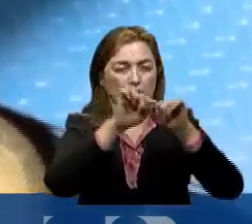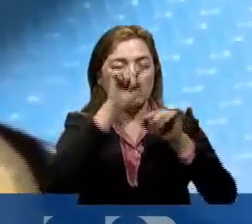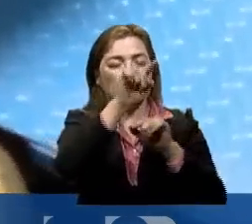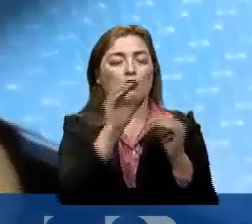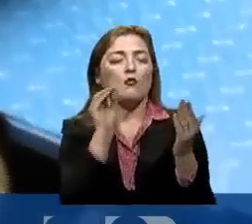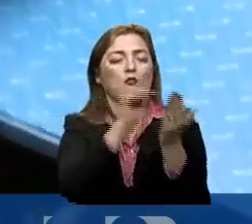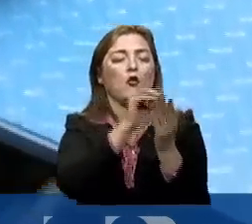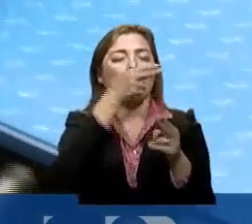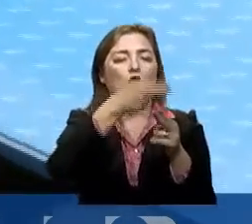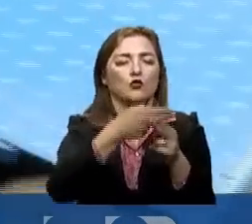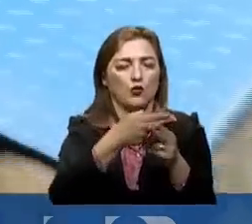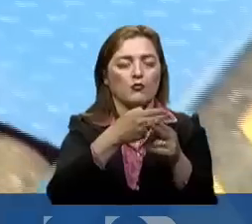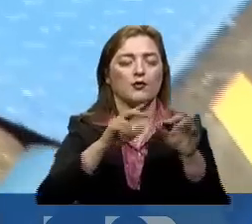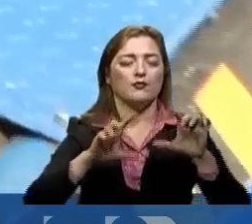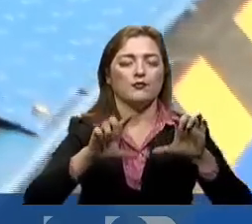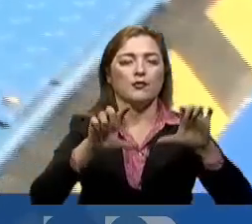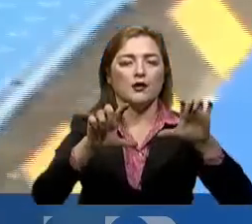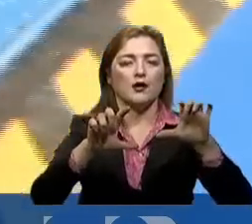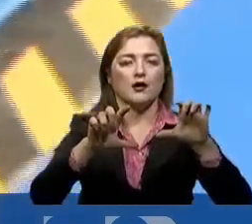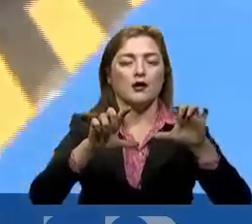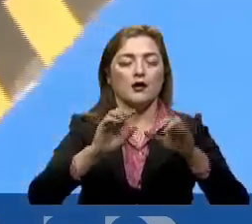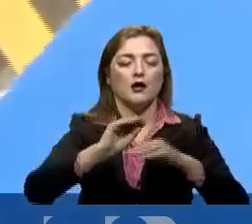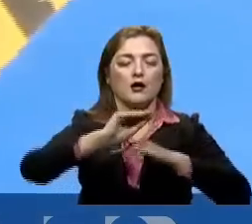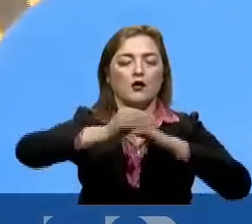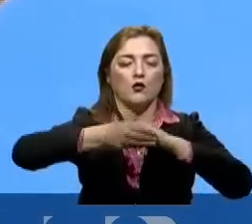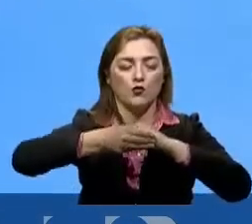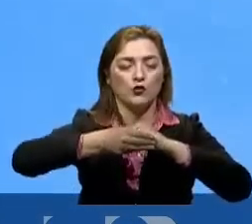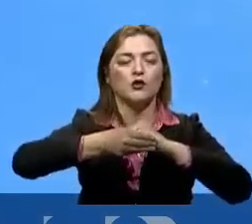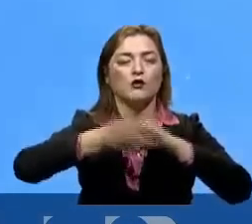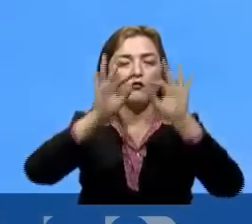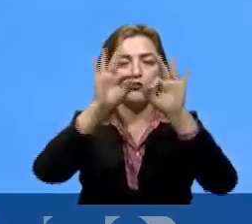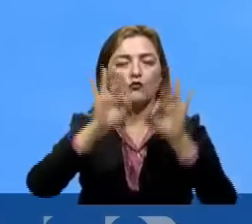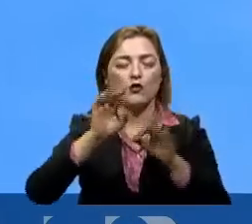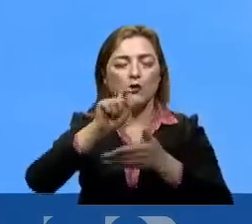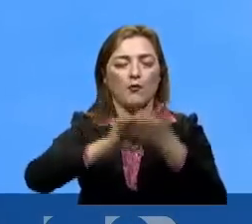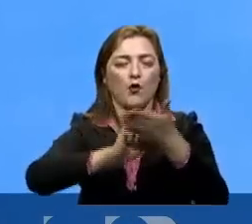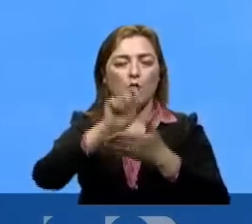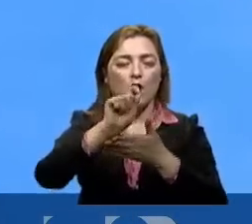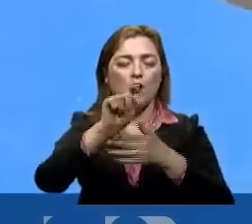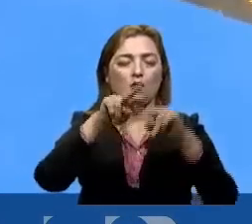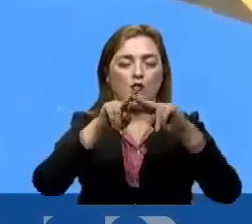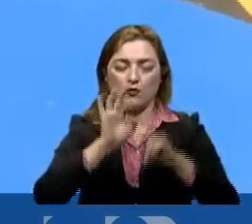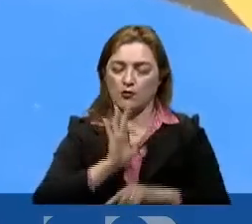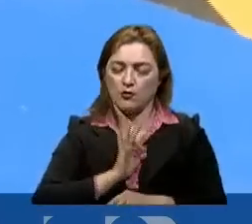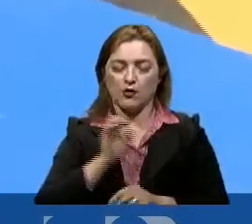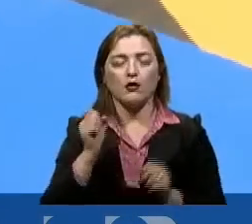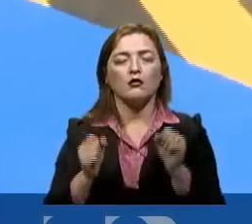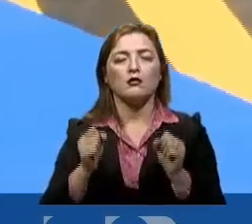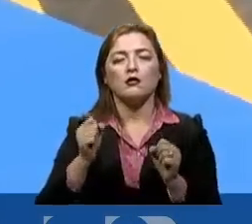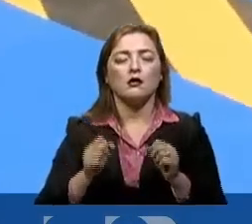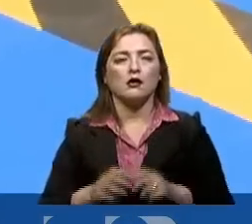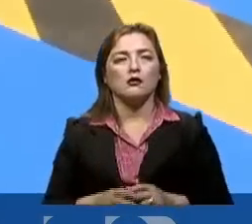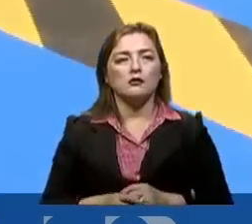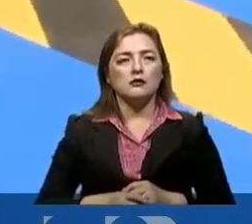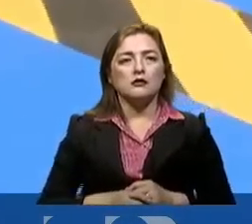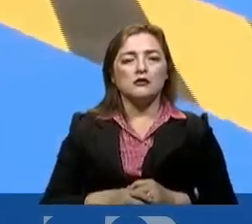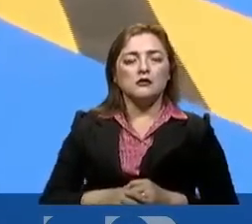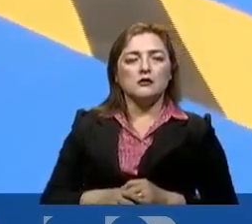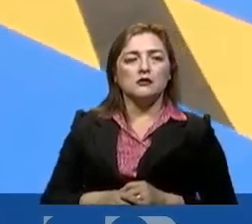su nombre, la placa, el chasis, que adjunte el formulario en el cual pasó la revisión técnica vehicular. Si no tiene el formulario,